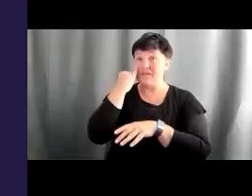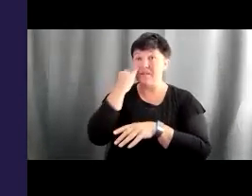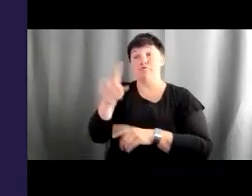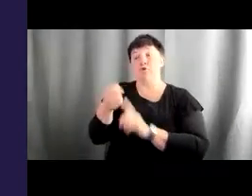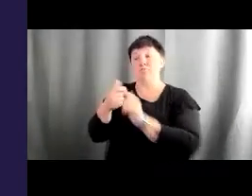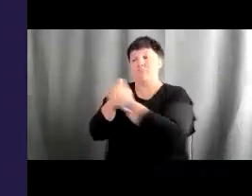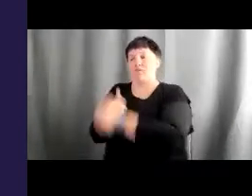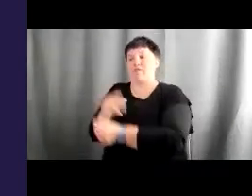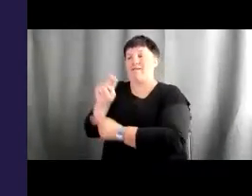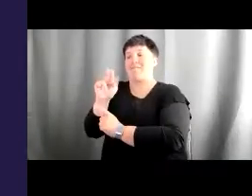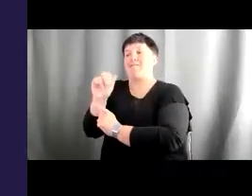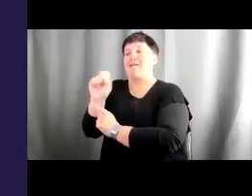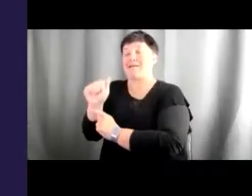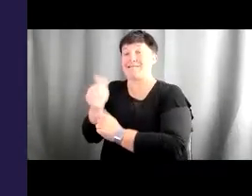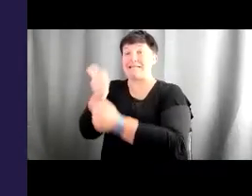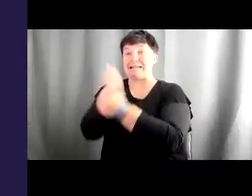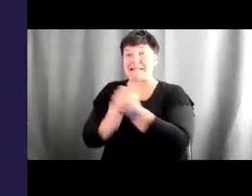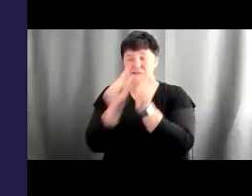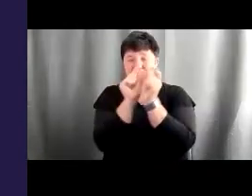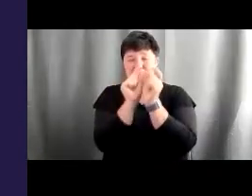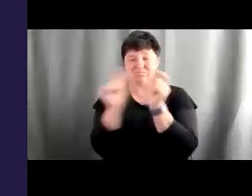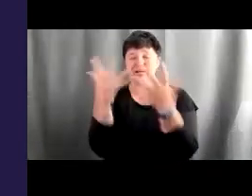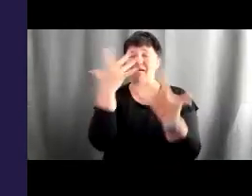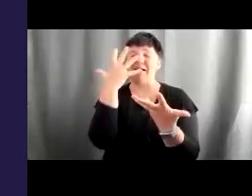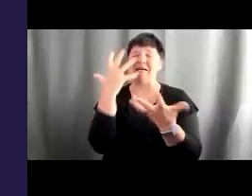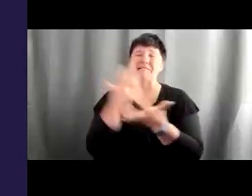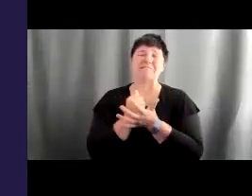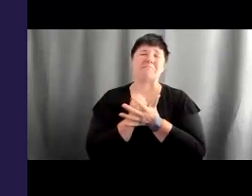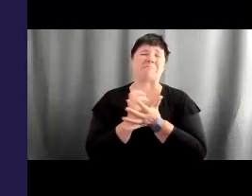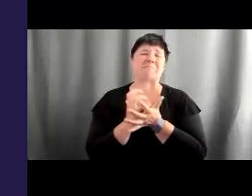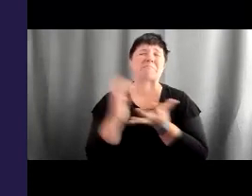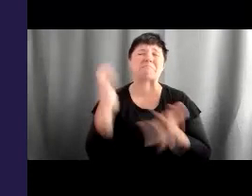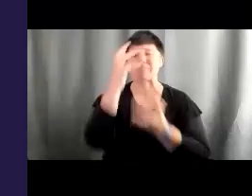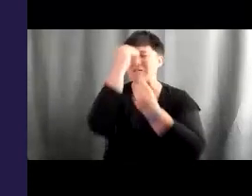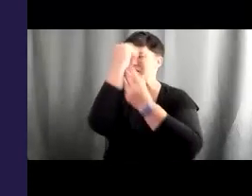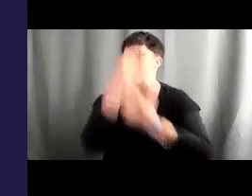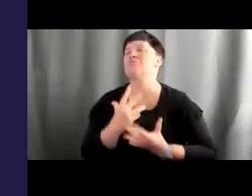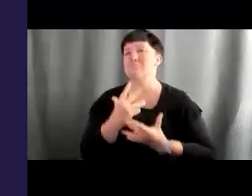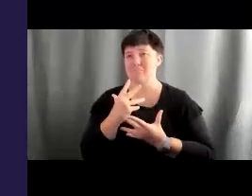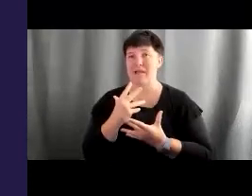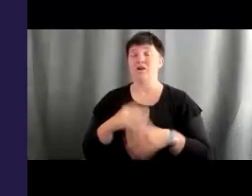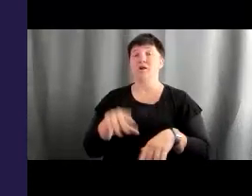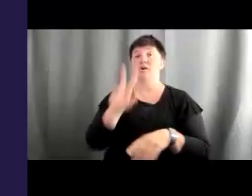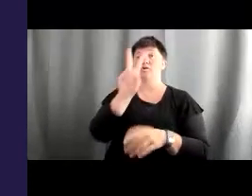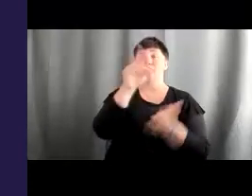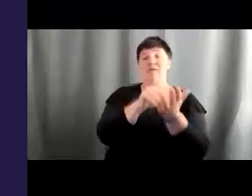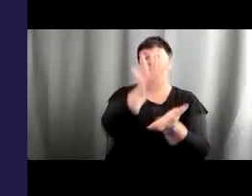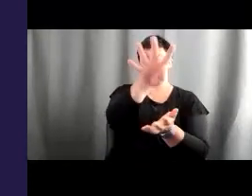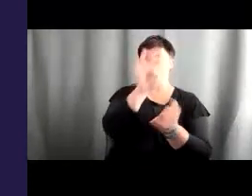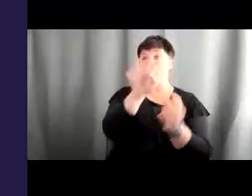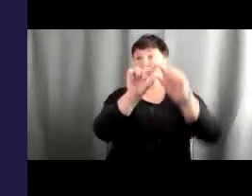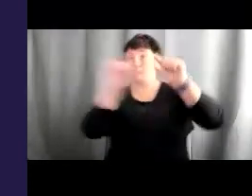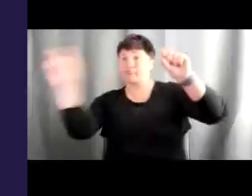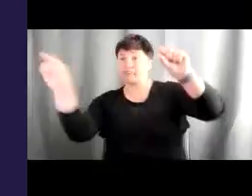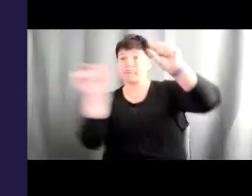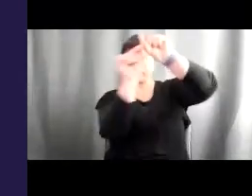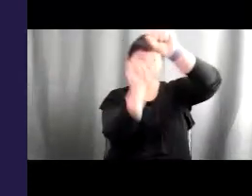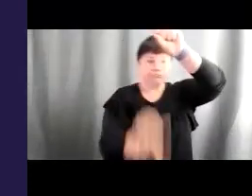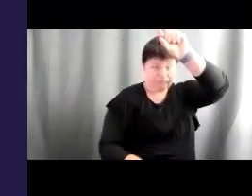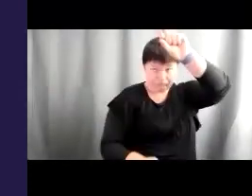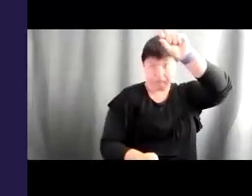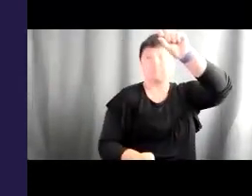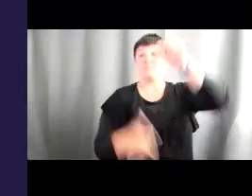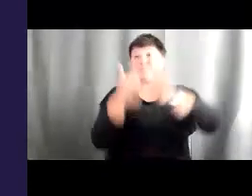cada cuadro contiene una gran cantidad de datos. Son 2.400 filas por 2.400 columnas. Cada uno de esos